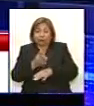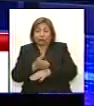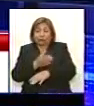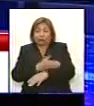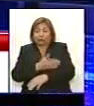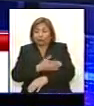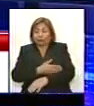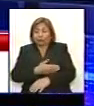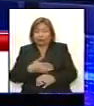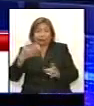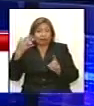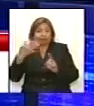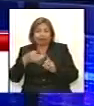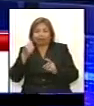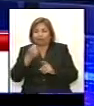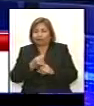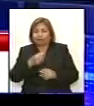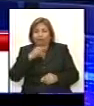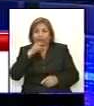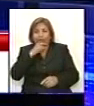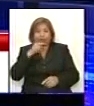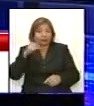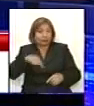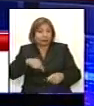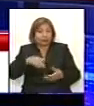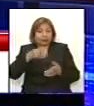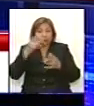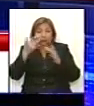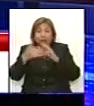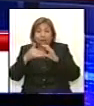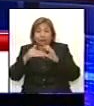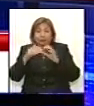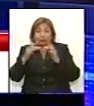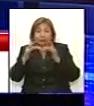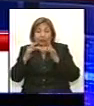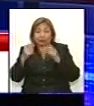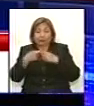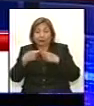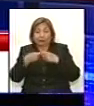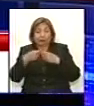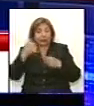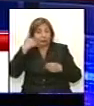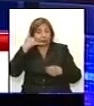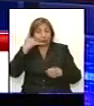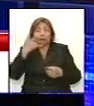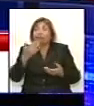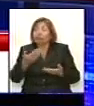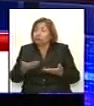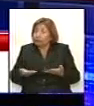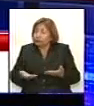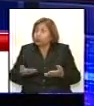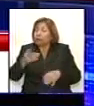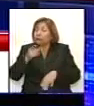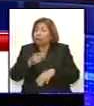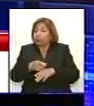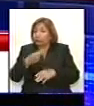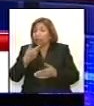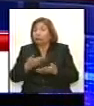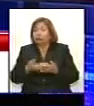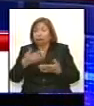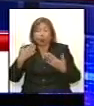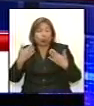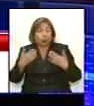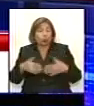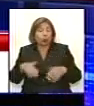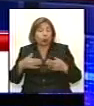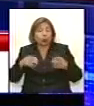contra la violencia de género en línea y donde el parlamentario pues ha subrayado que esta situación pasa por un